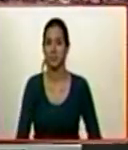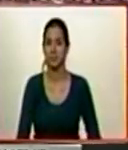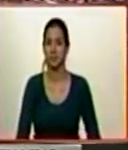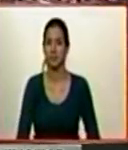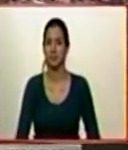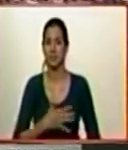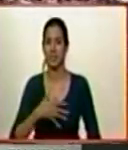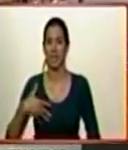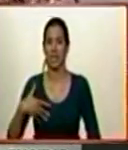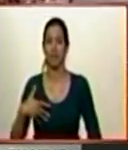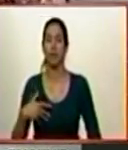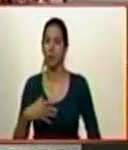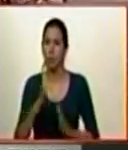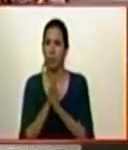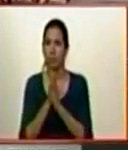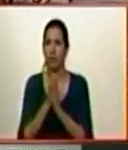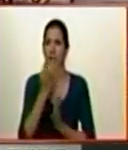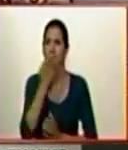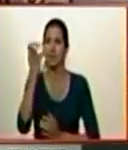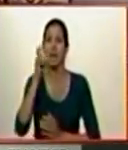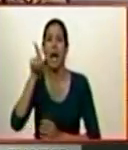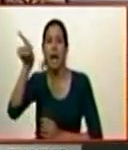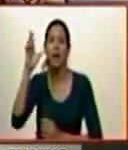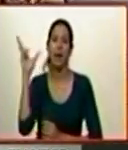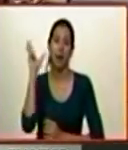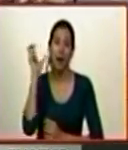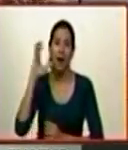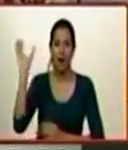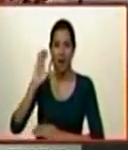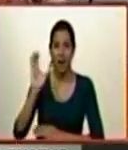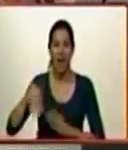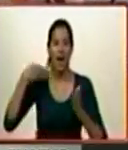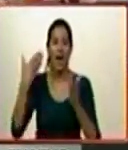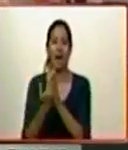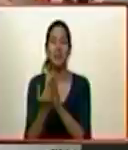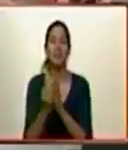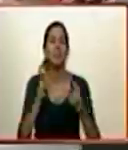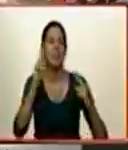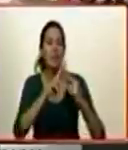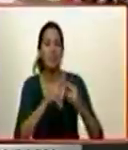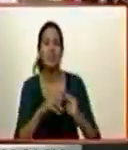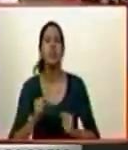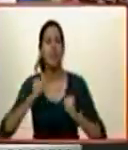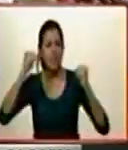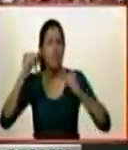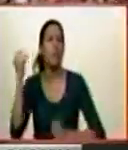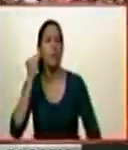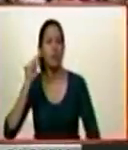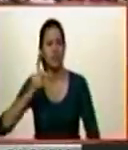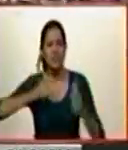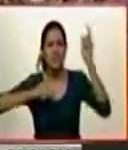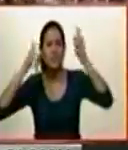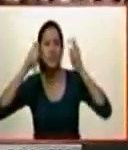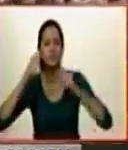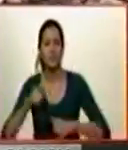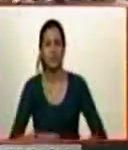Yo quiero que griten y que se escuche desde Caracas hasta San Antonio del Táchira. ¡Que vivan las mujeres